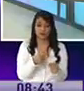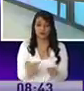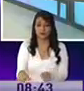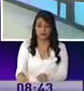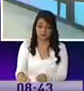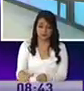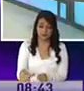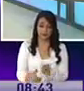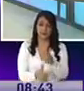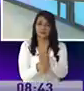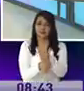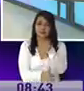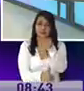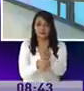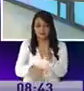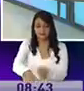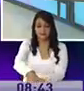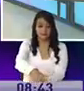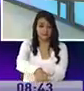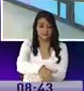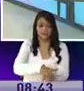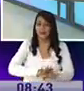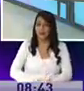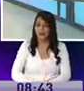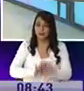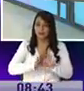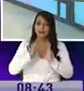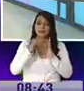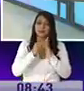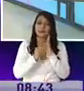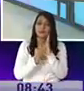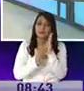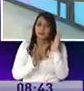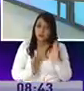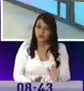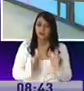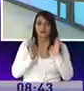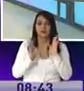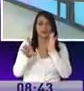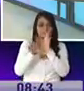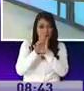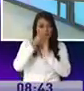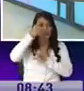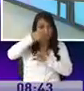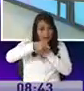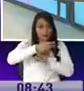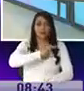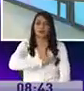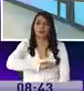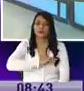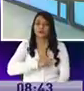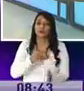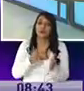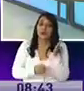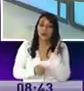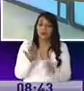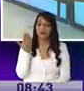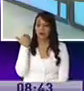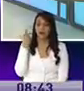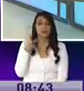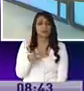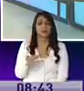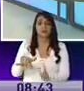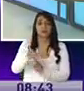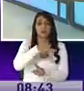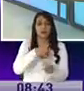recoja lo que hace su perrito Esto está mediante ordenanza no sé qué es lo que pasa hablábamos el otro día también que no